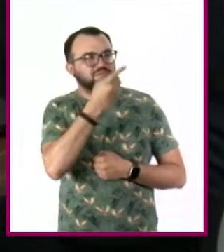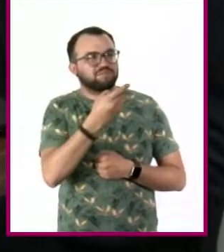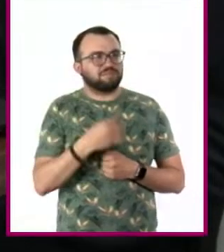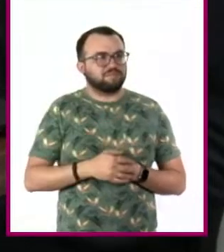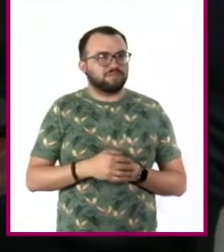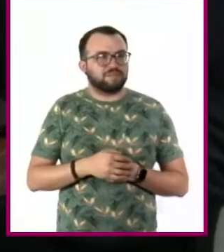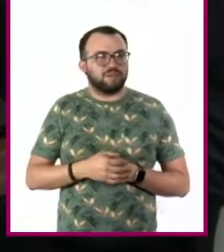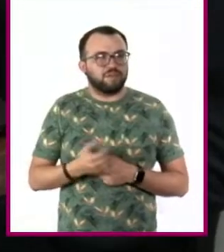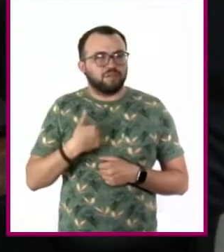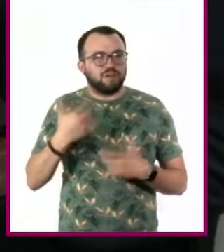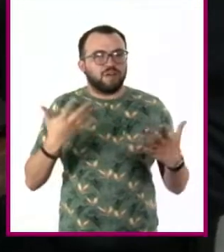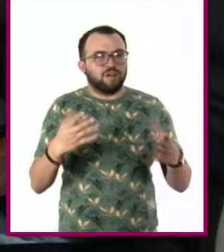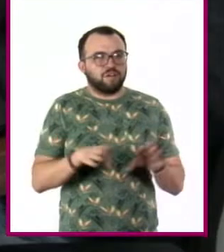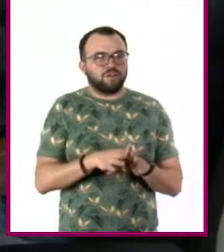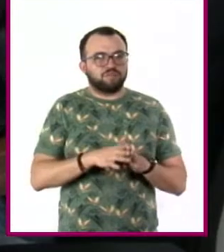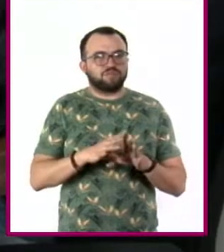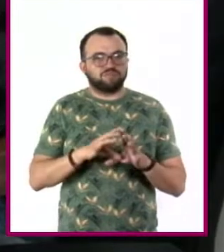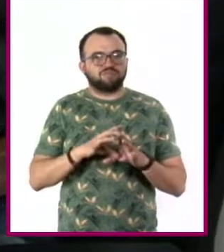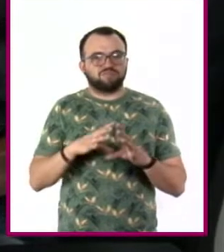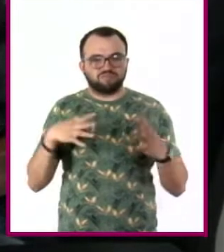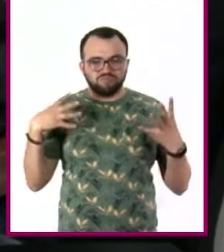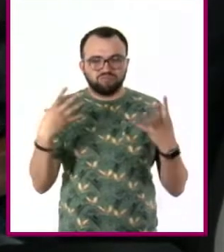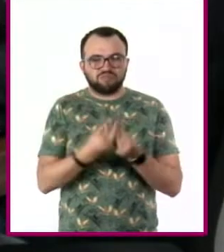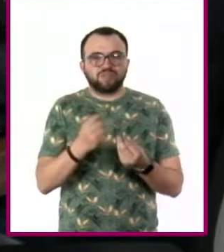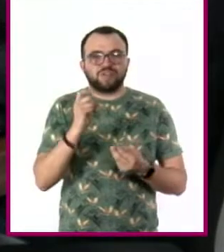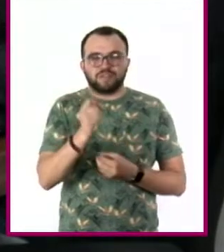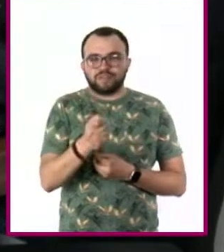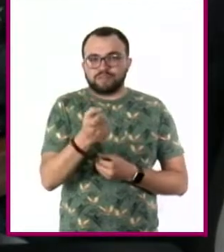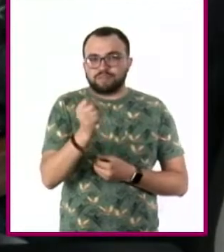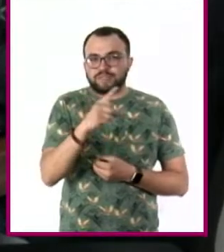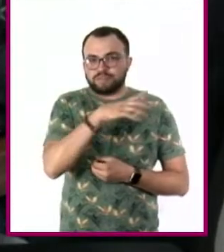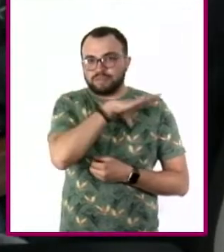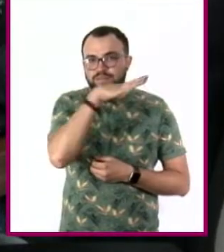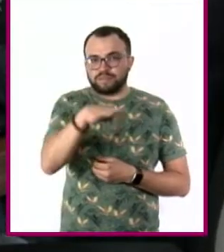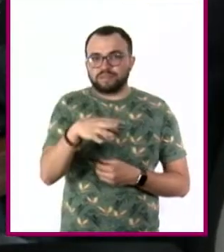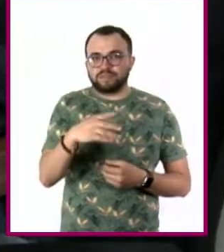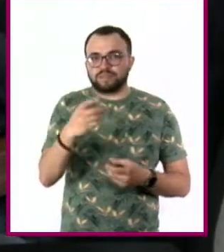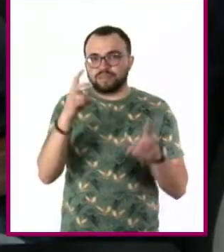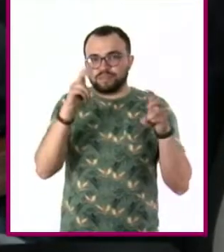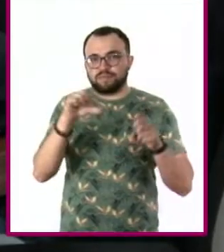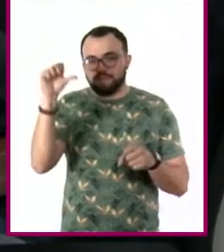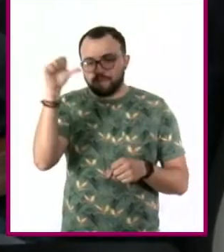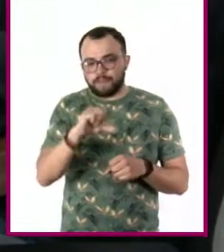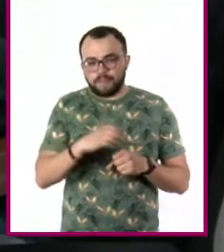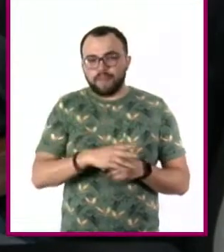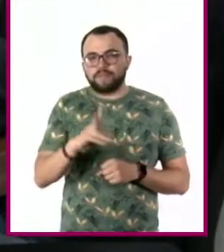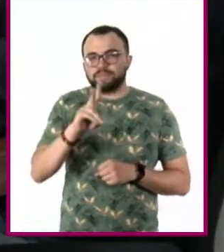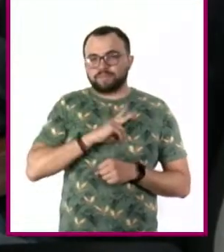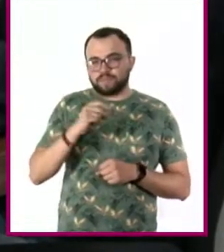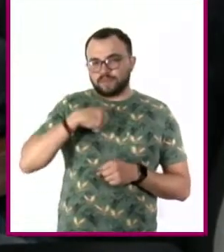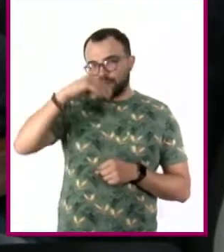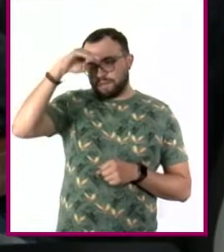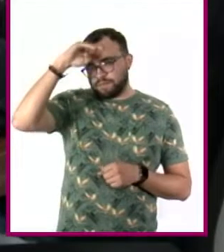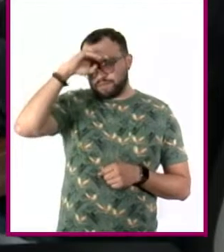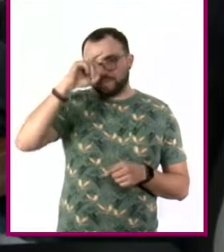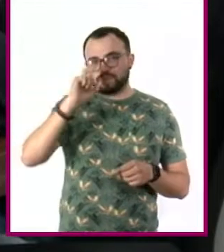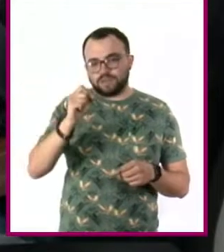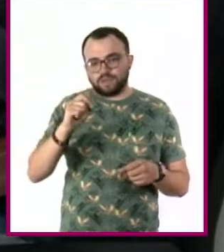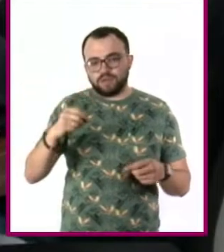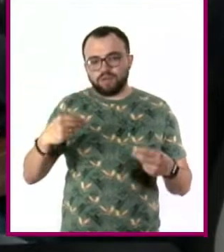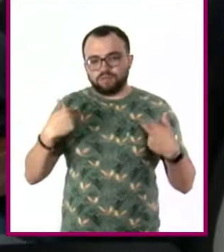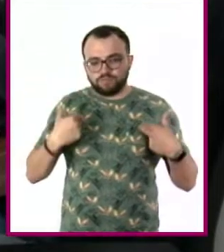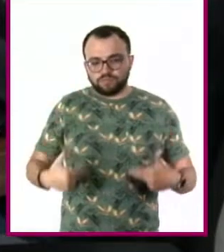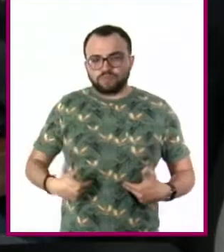una asociación del tema general de seguridad con el tema de desarrollo que nos ocupa en esta investigación. Mi reflexión parte de que un ser humano desde que